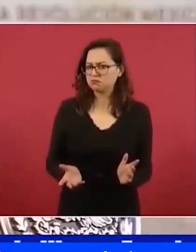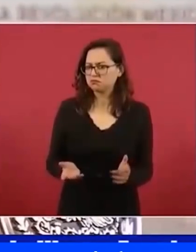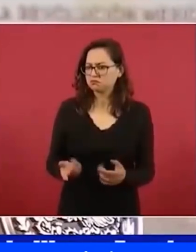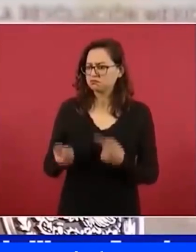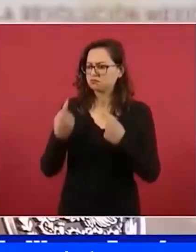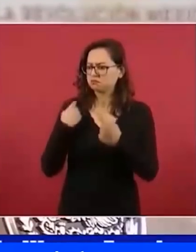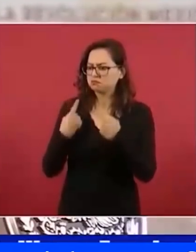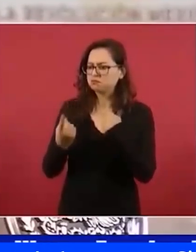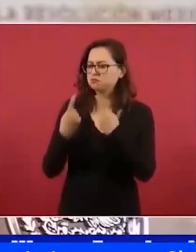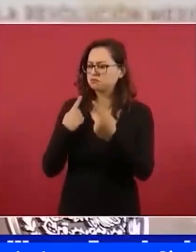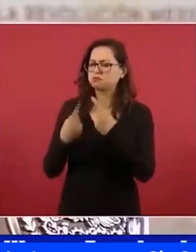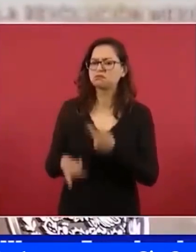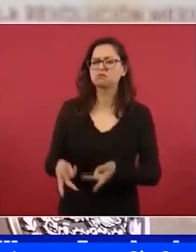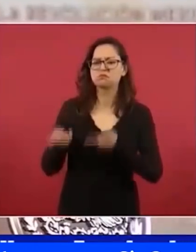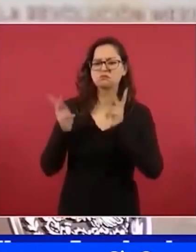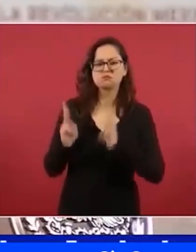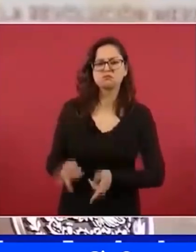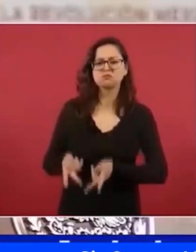conversar